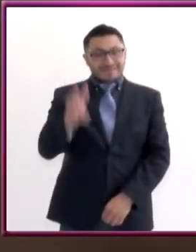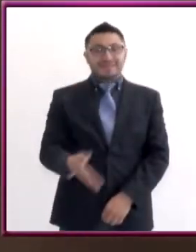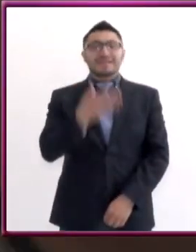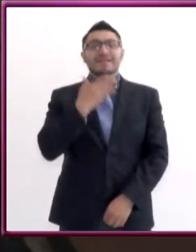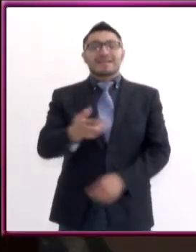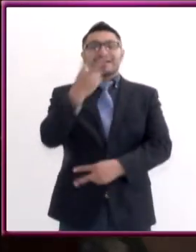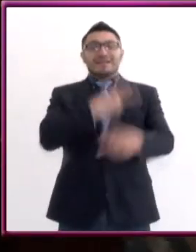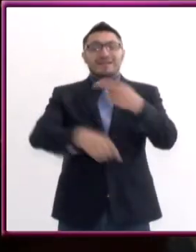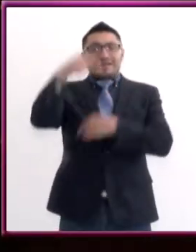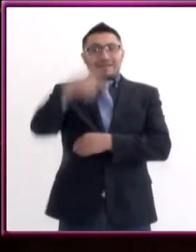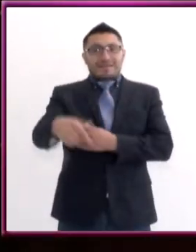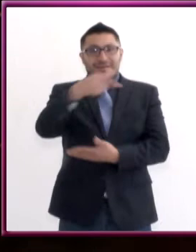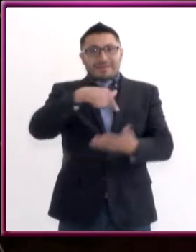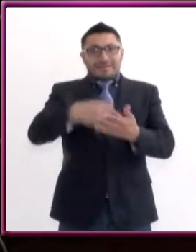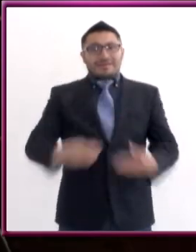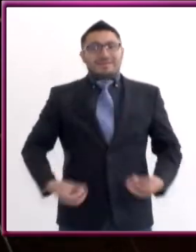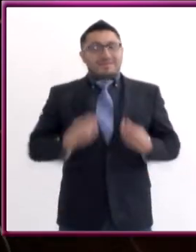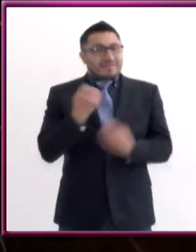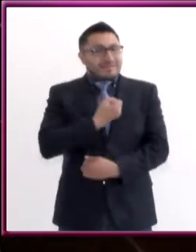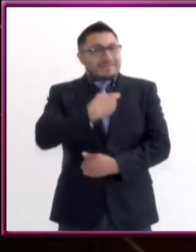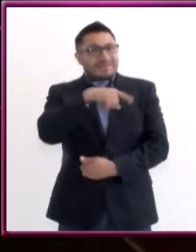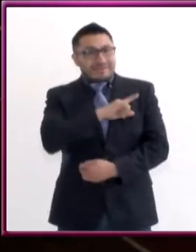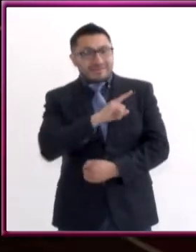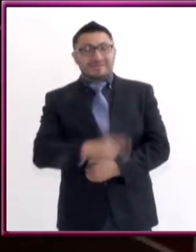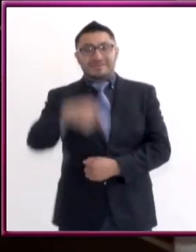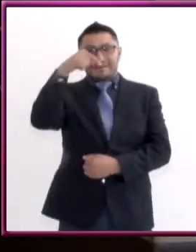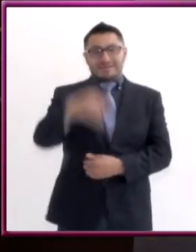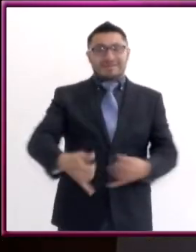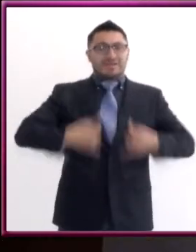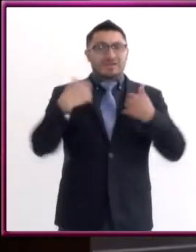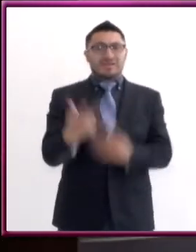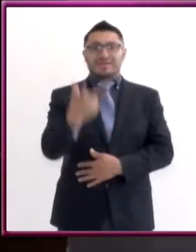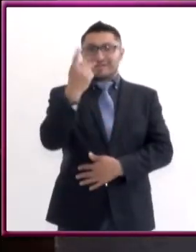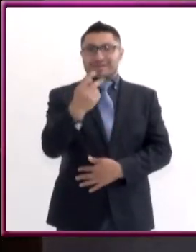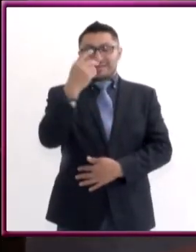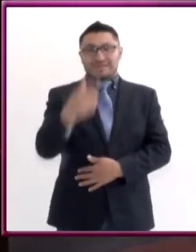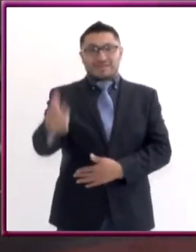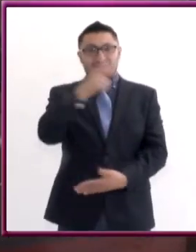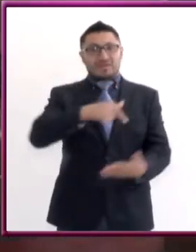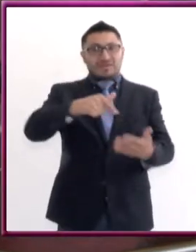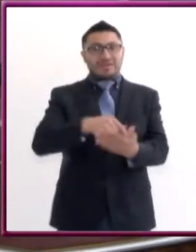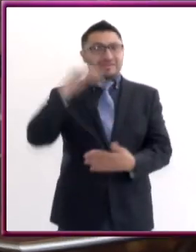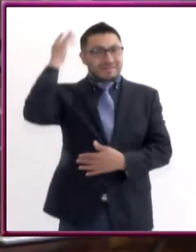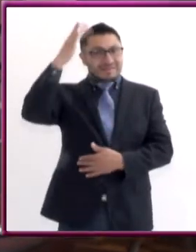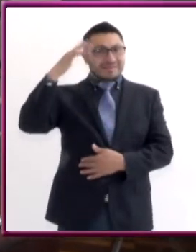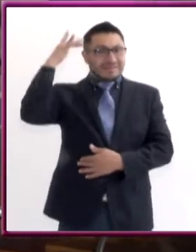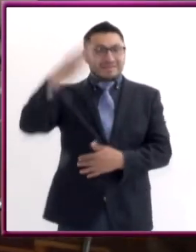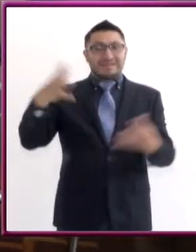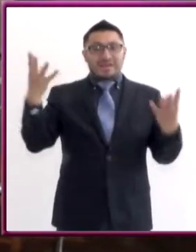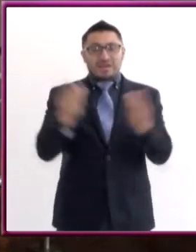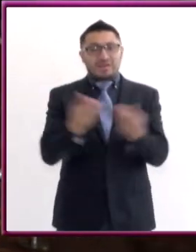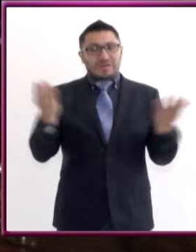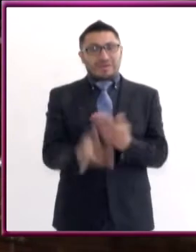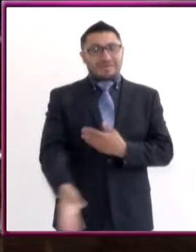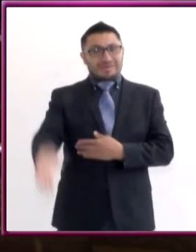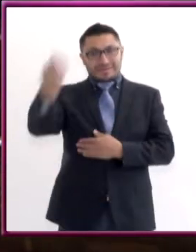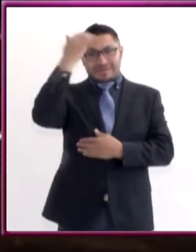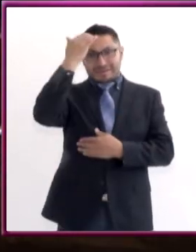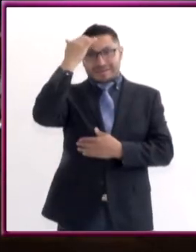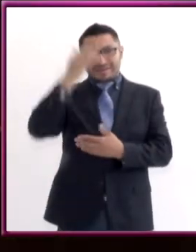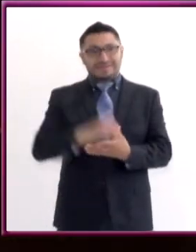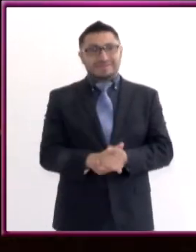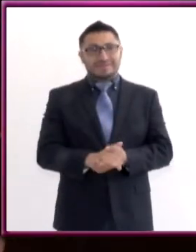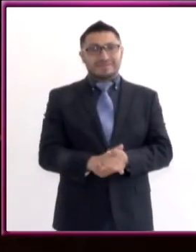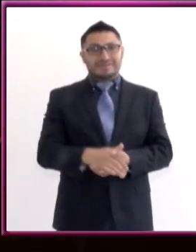Hola, les doy la bienvenida a este segmento de Vida Saludable, aquí en Jóvenes en TV, un espacio de reflexión y construcción de